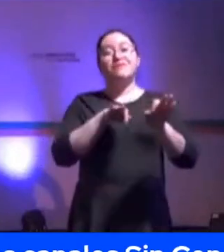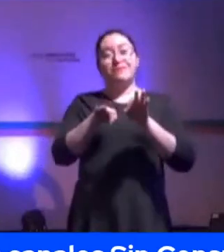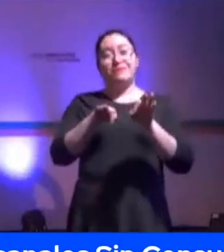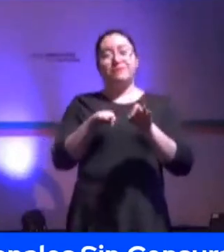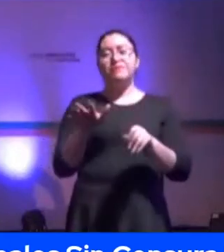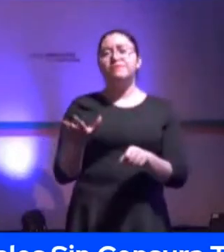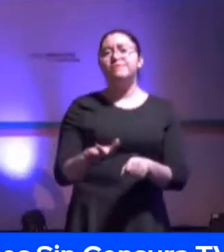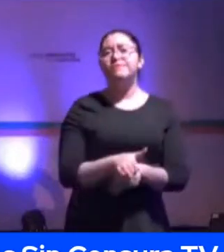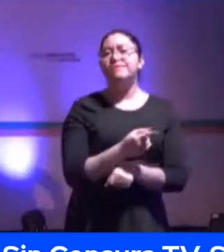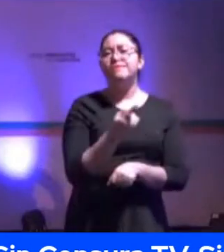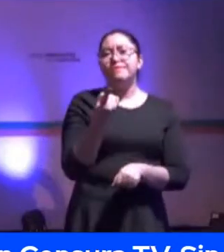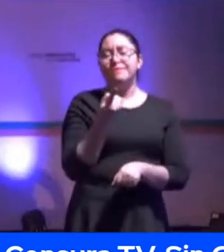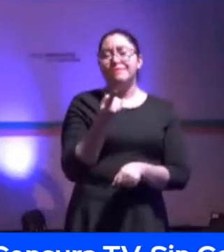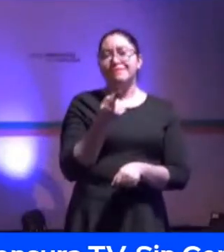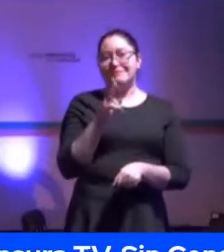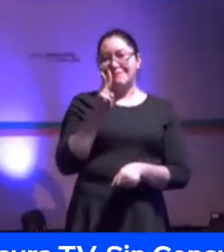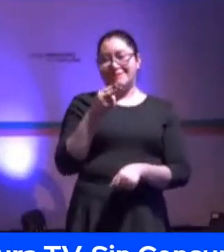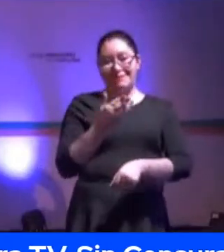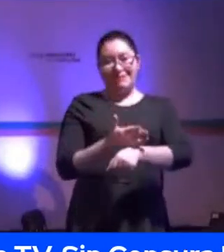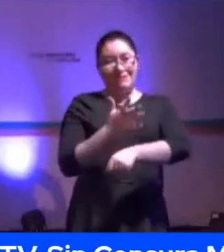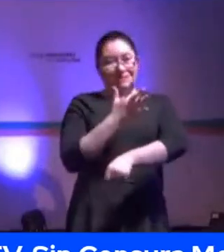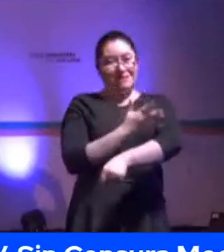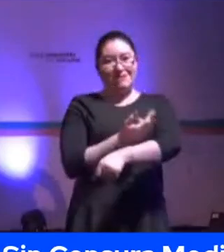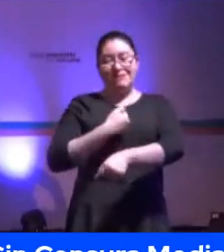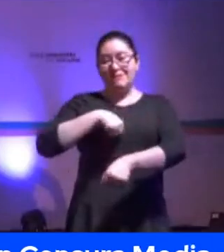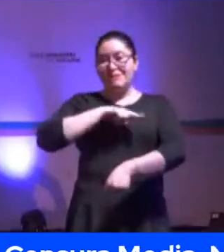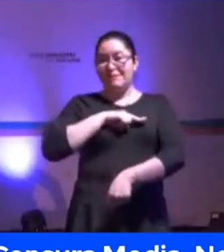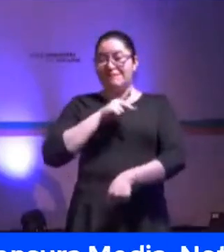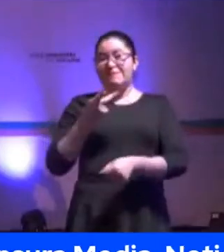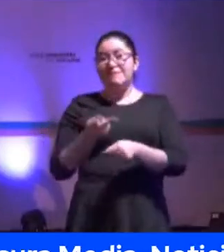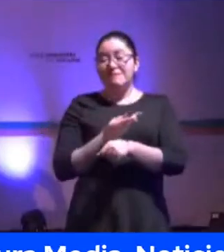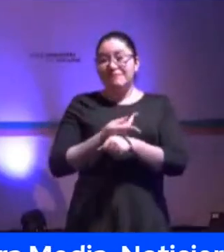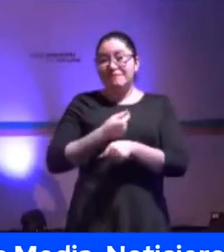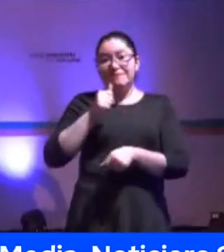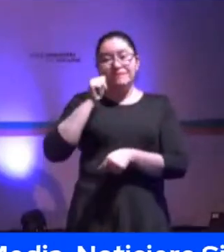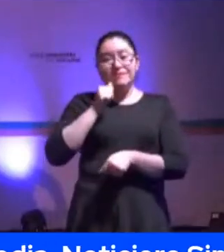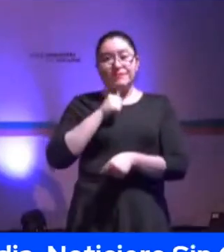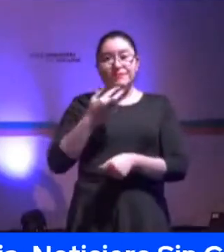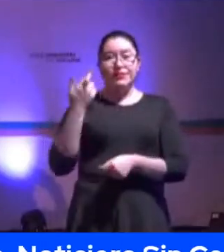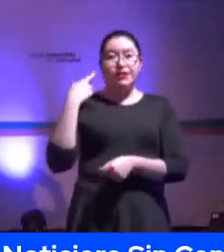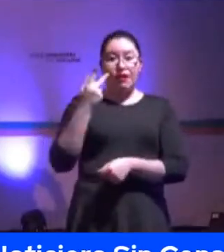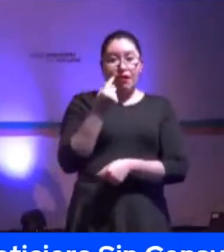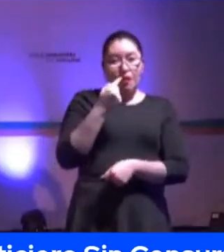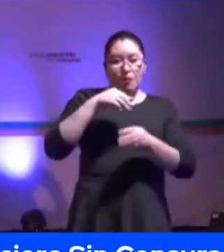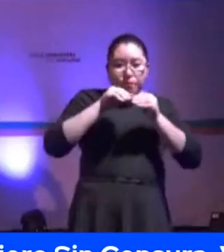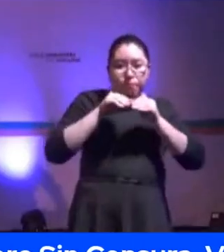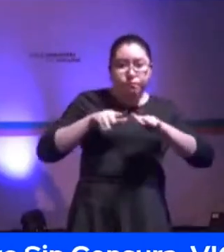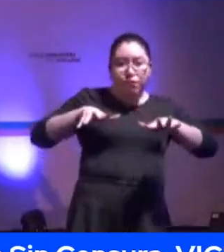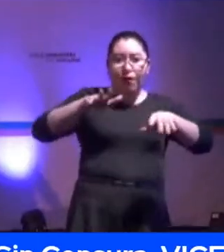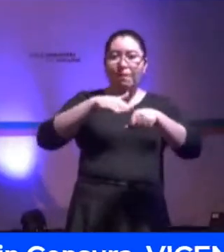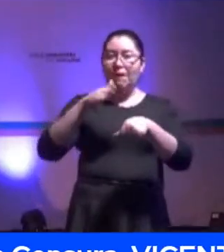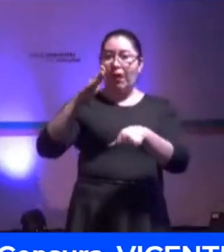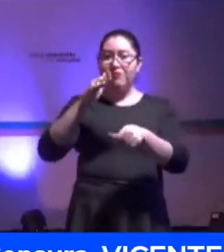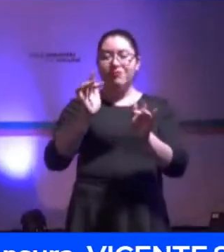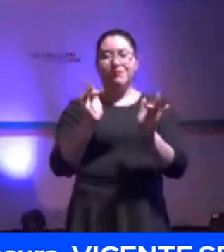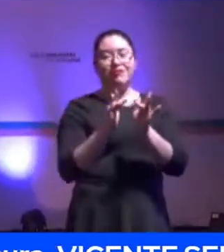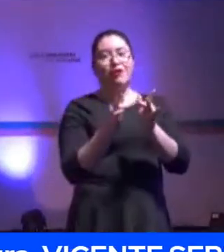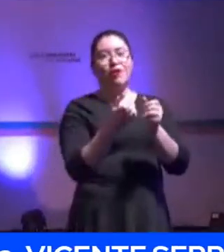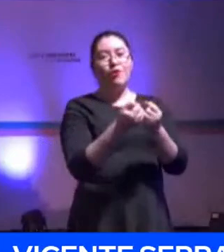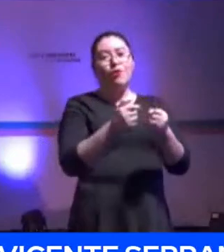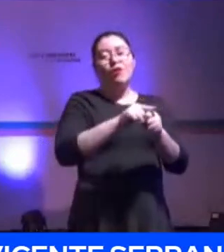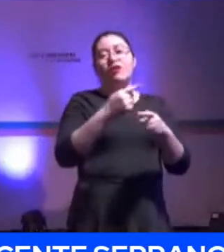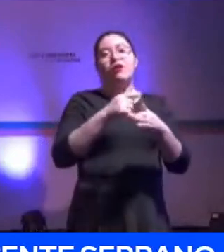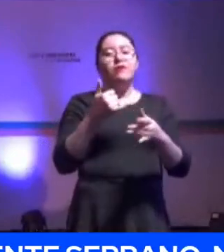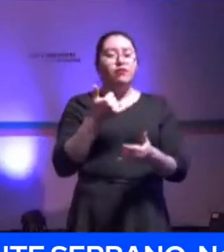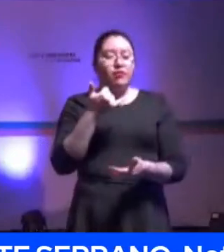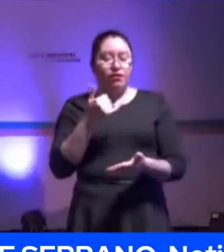Porque si somos honestos, en todo México, llega más el radio y la televisión. Las redes sociales estamos para quien tiene un teléfono